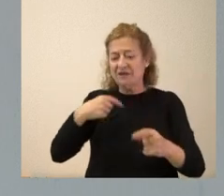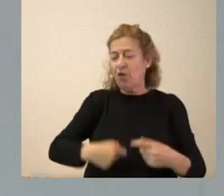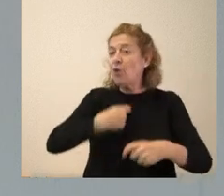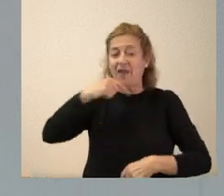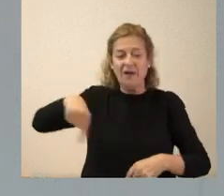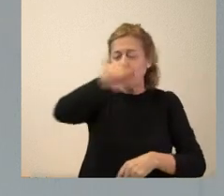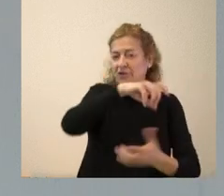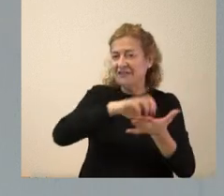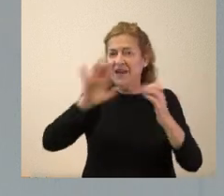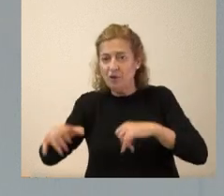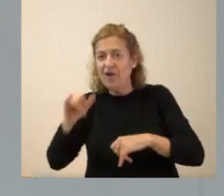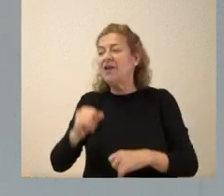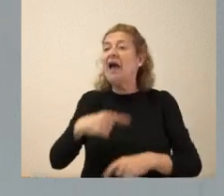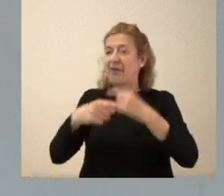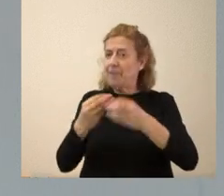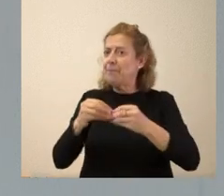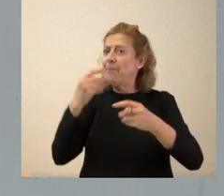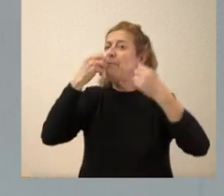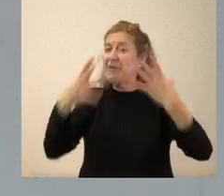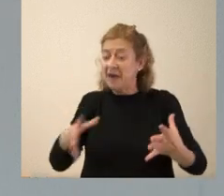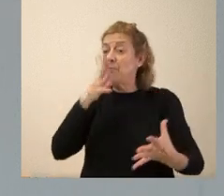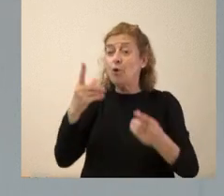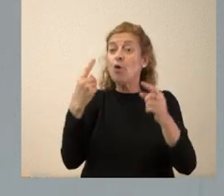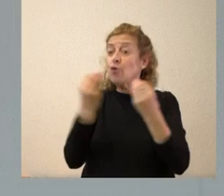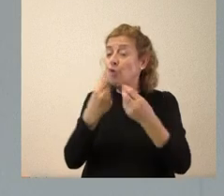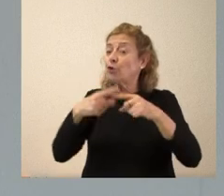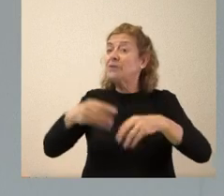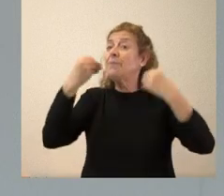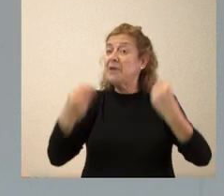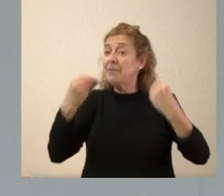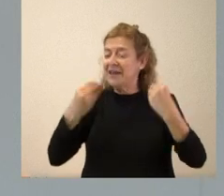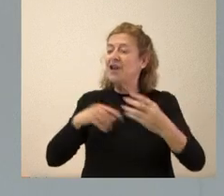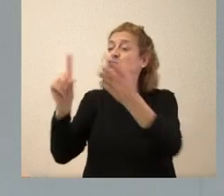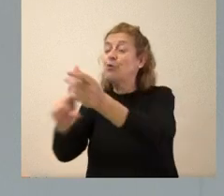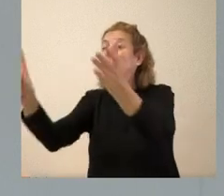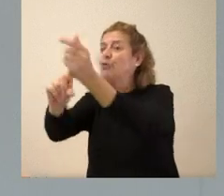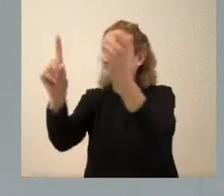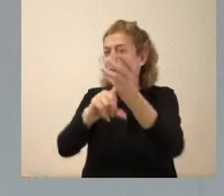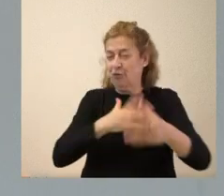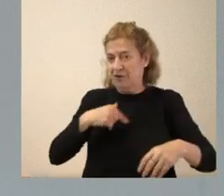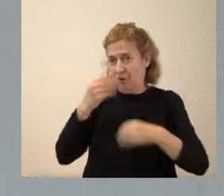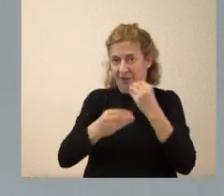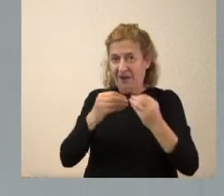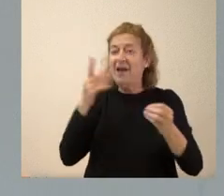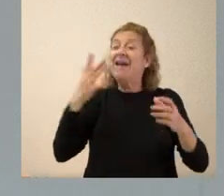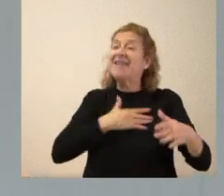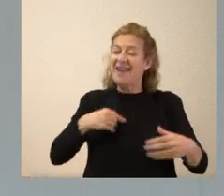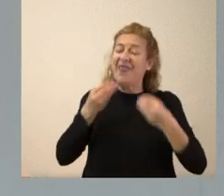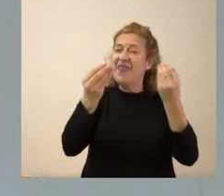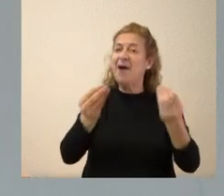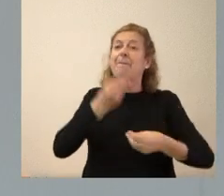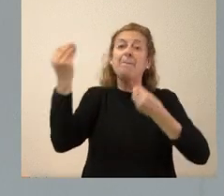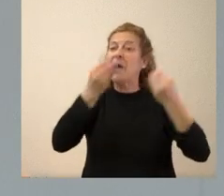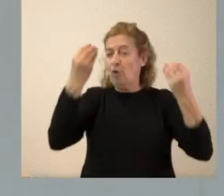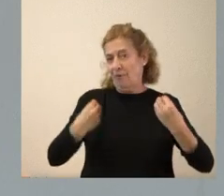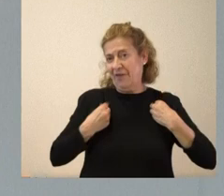de esta tierra y un gobierno eficaz porque sus actuaciones pretende contribuir a su solución pretende contribuir a mejorar la vida de los